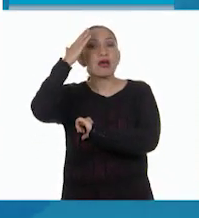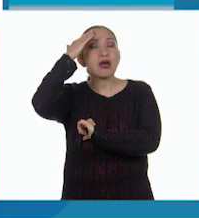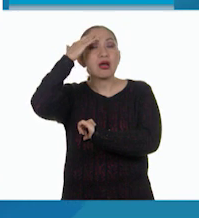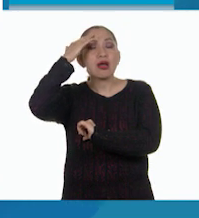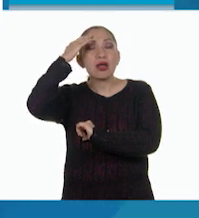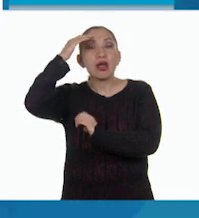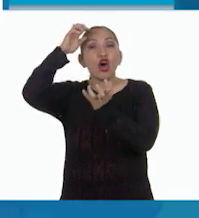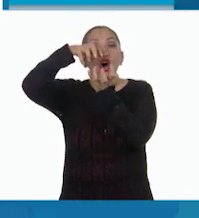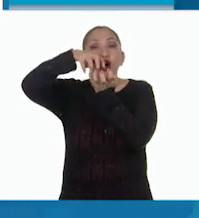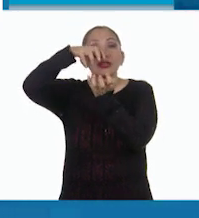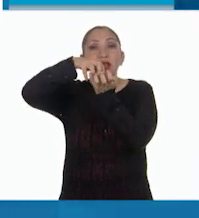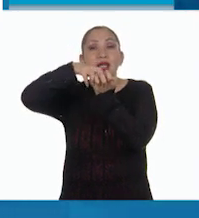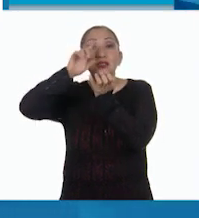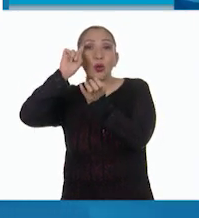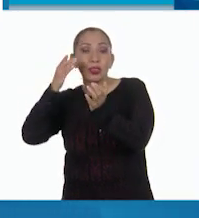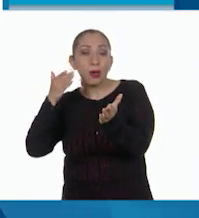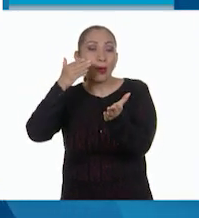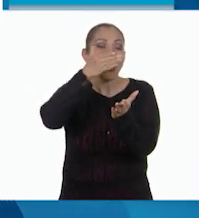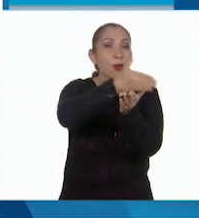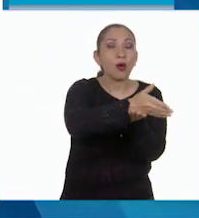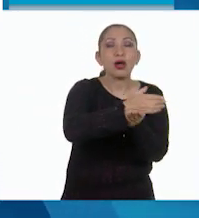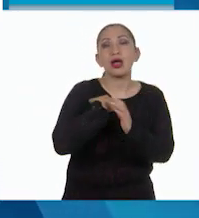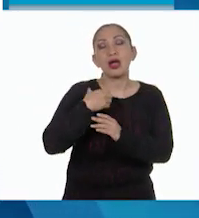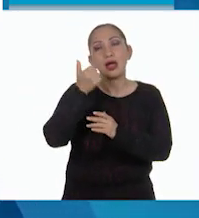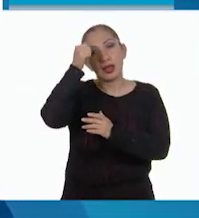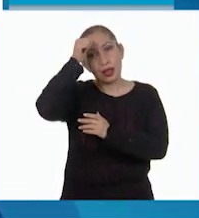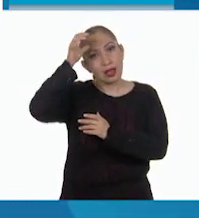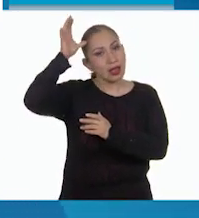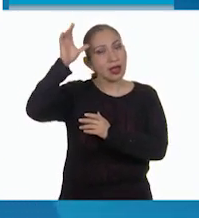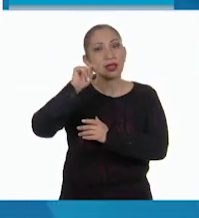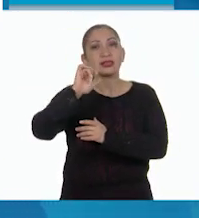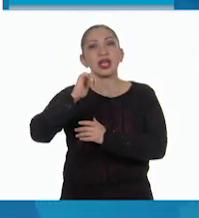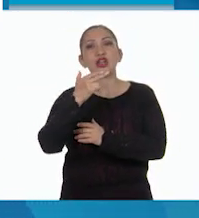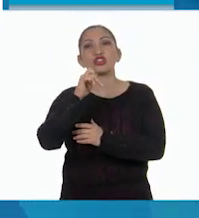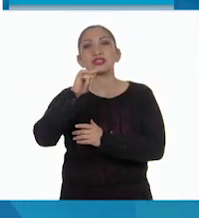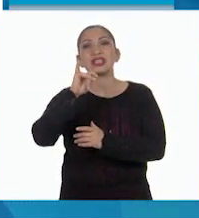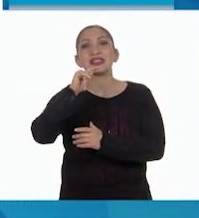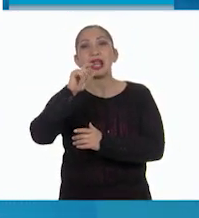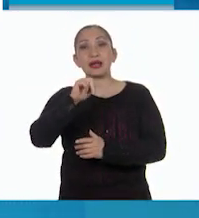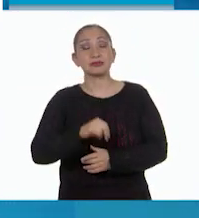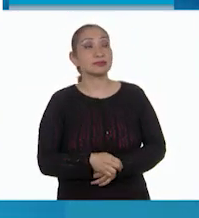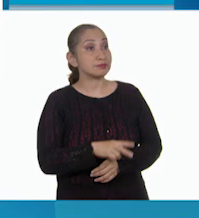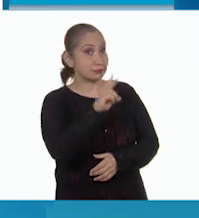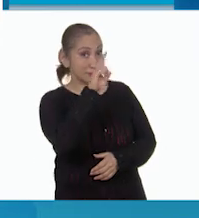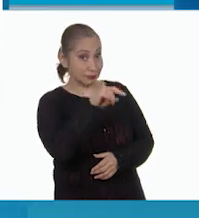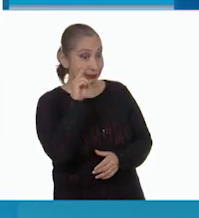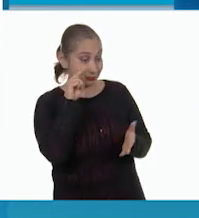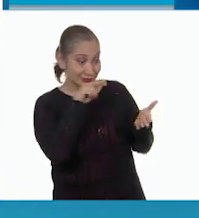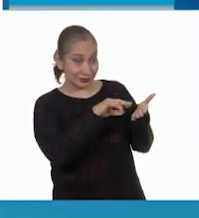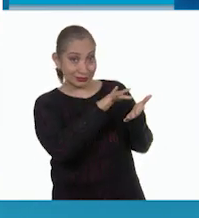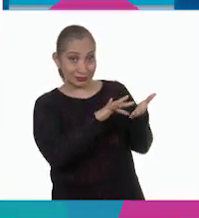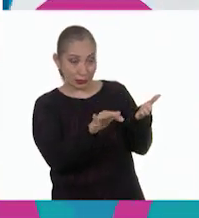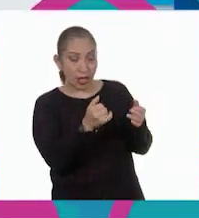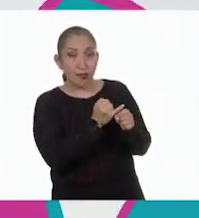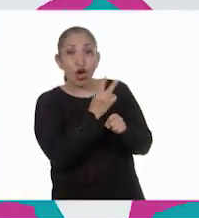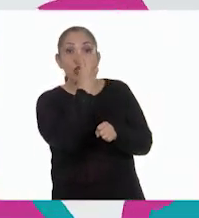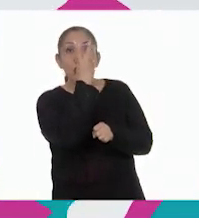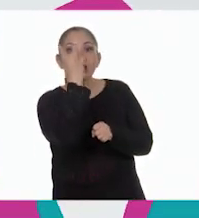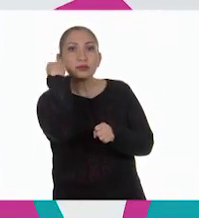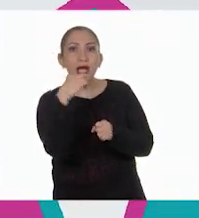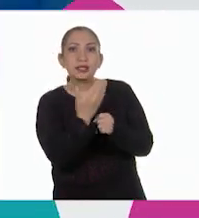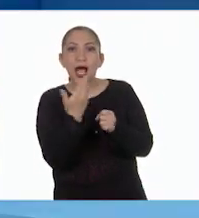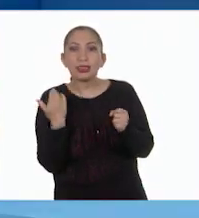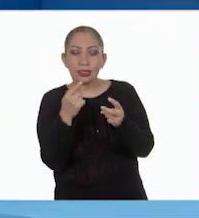la conquista de Tenochtitlán. Gracias, Juan Carlos. El texto nos ofrece información sobre